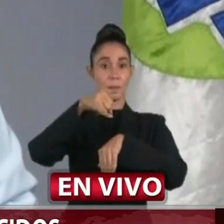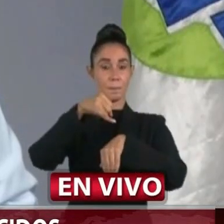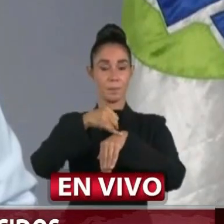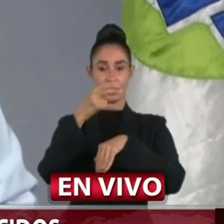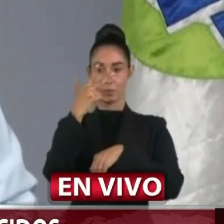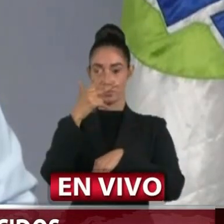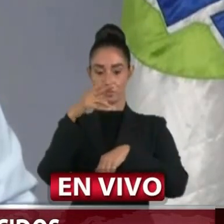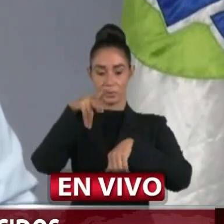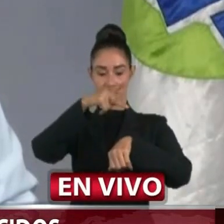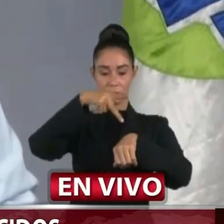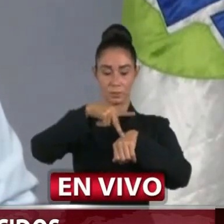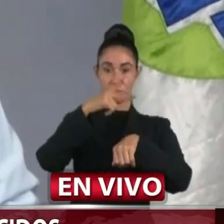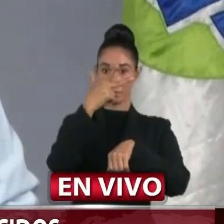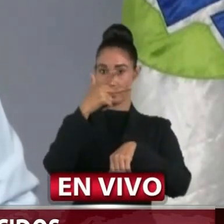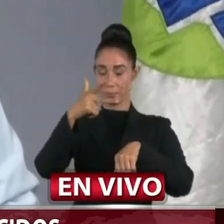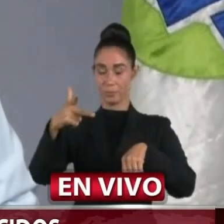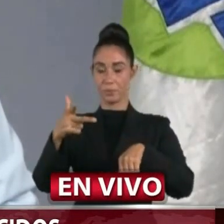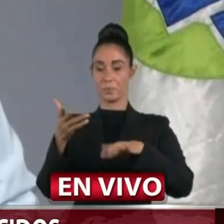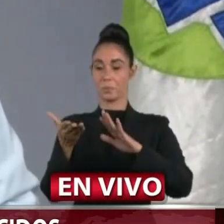todas las demás,